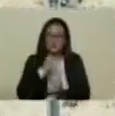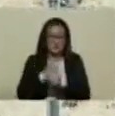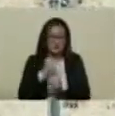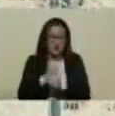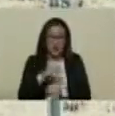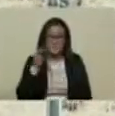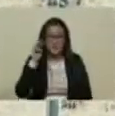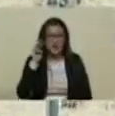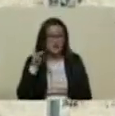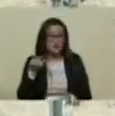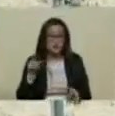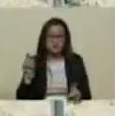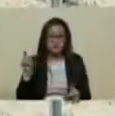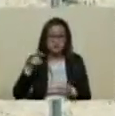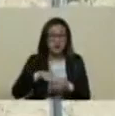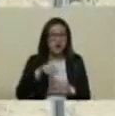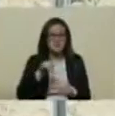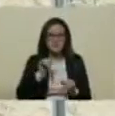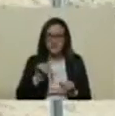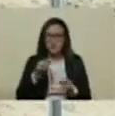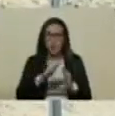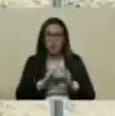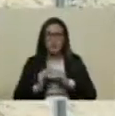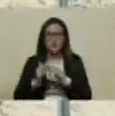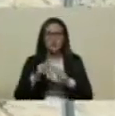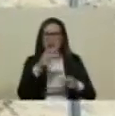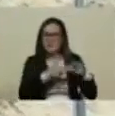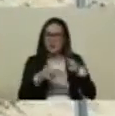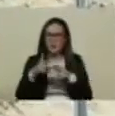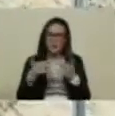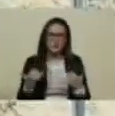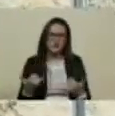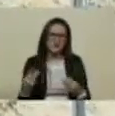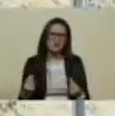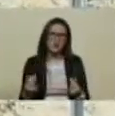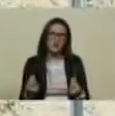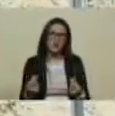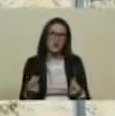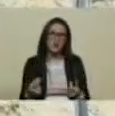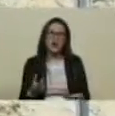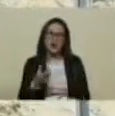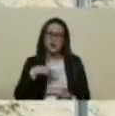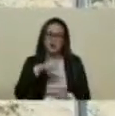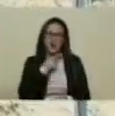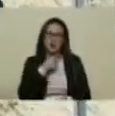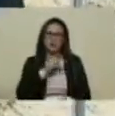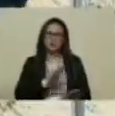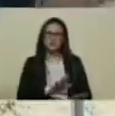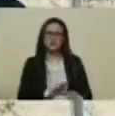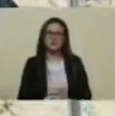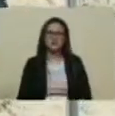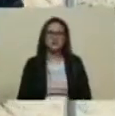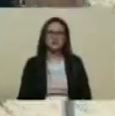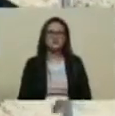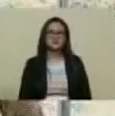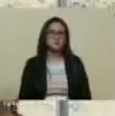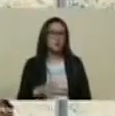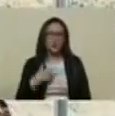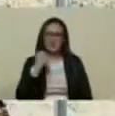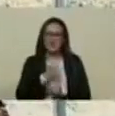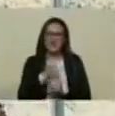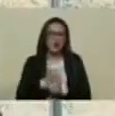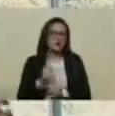los maestros de obra de aquí mismo, de la comunidad. Además que le ponen cariño y pueden estar trabajando hasta